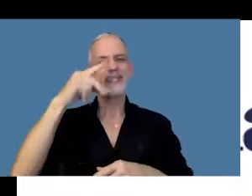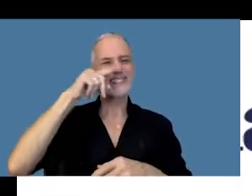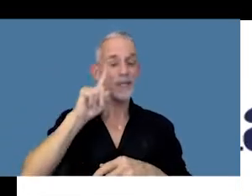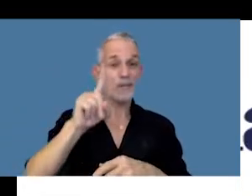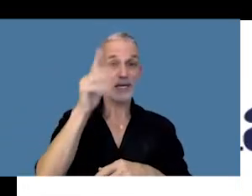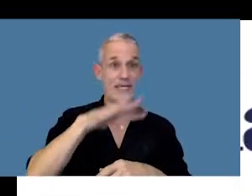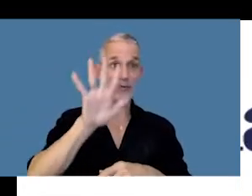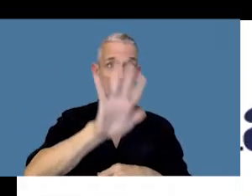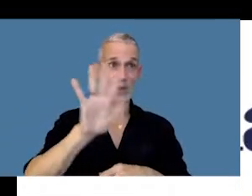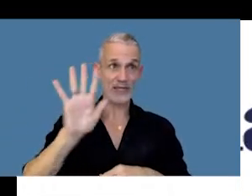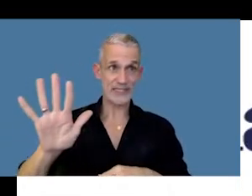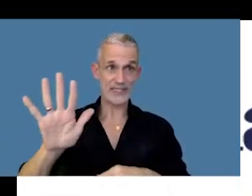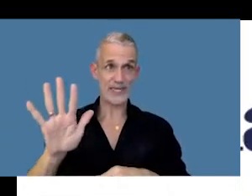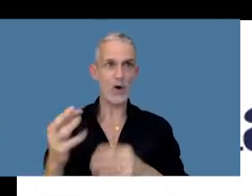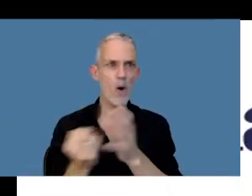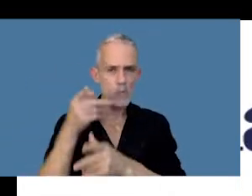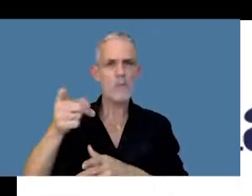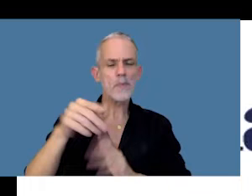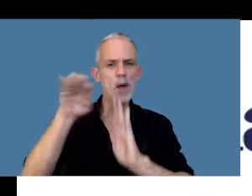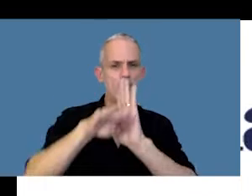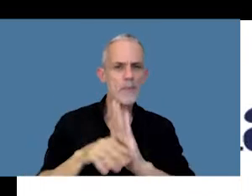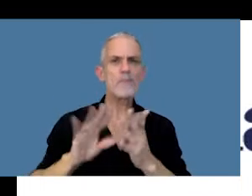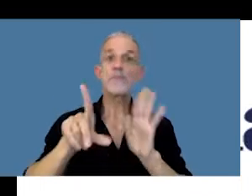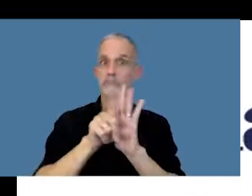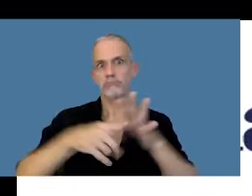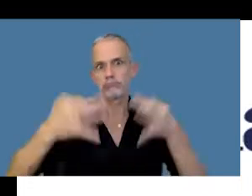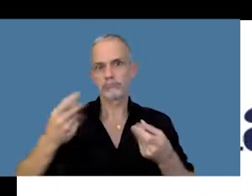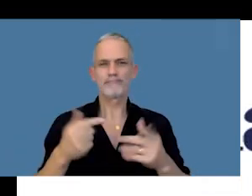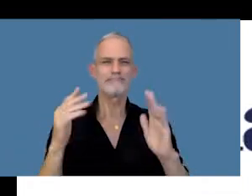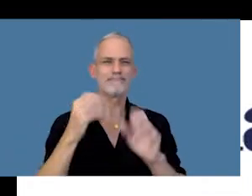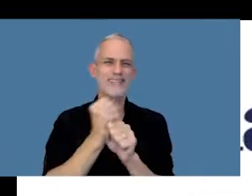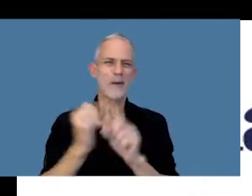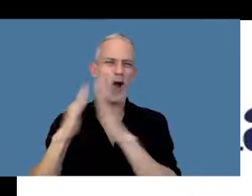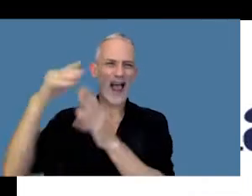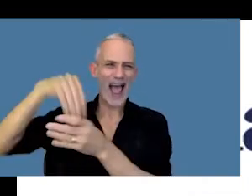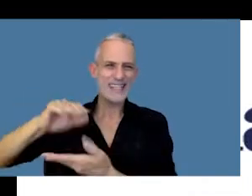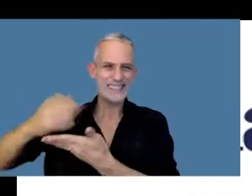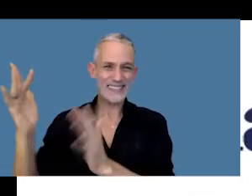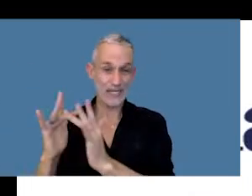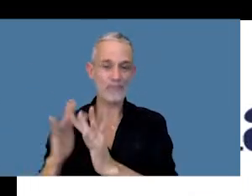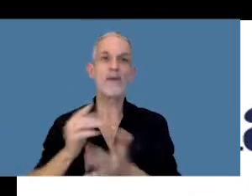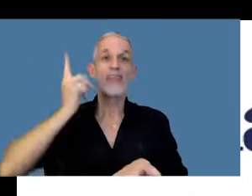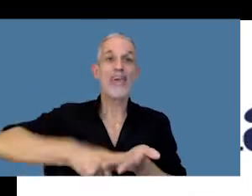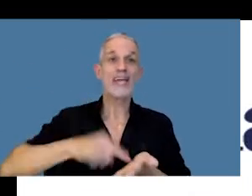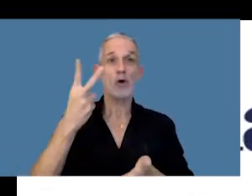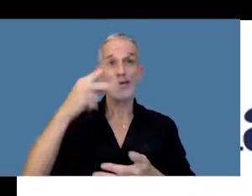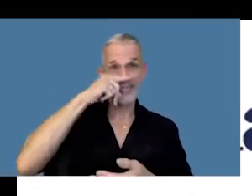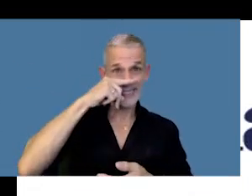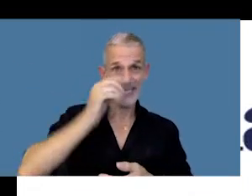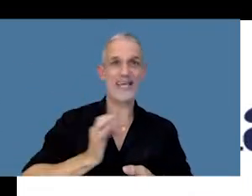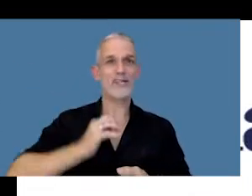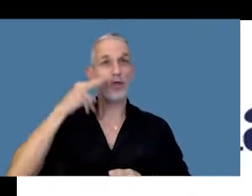27.555, creadora del régimen legal del teletrabajo, reglamentada por el decreto 27 del